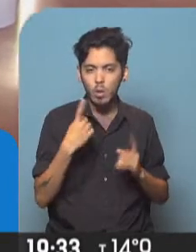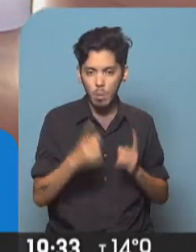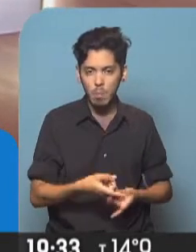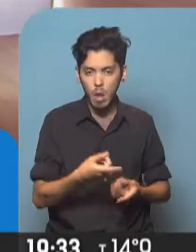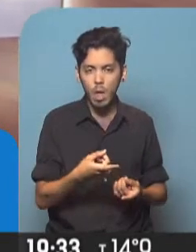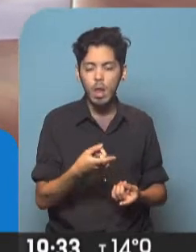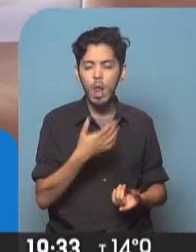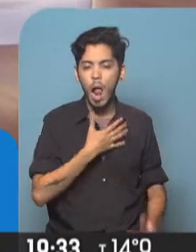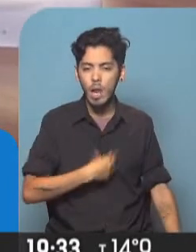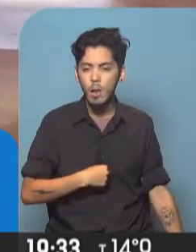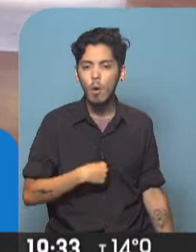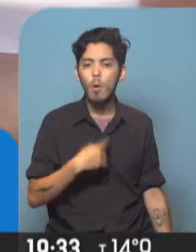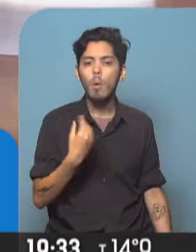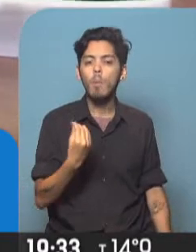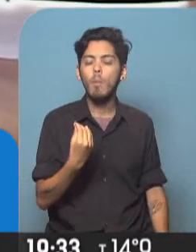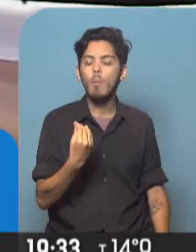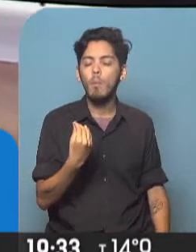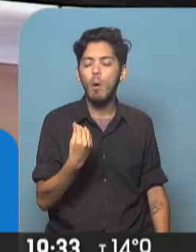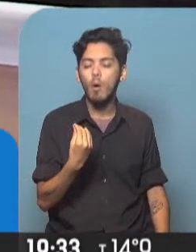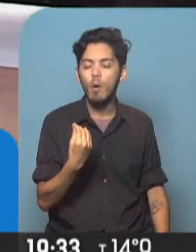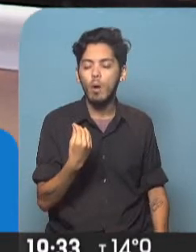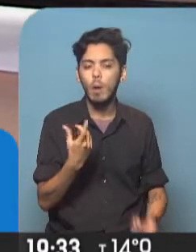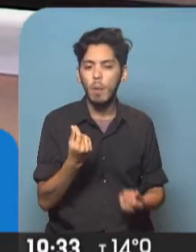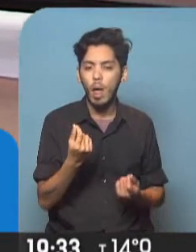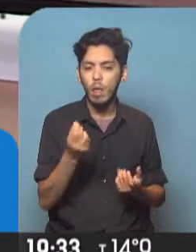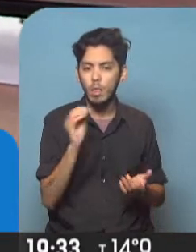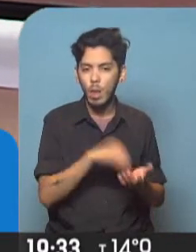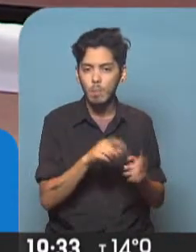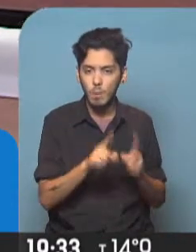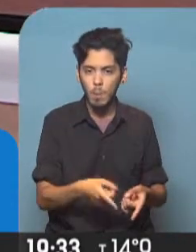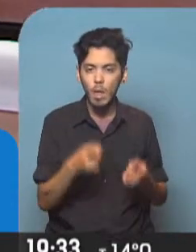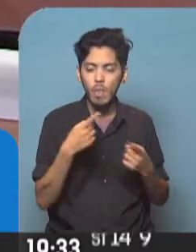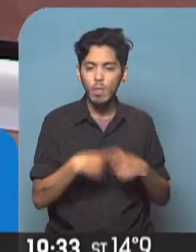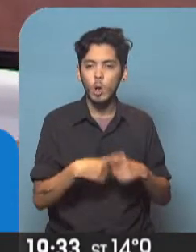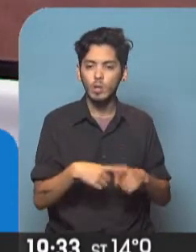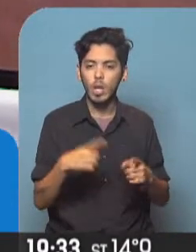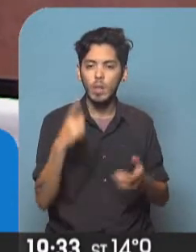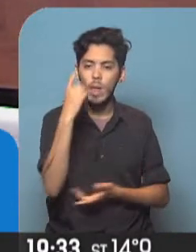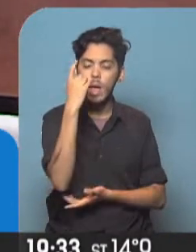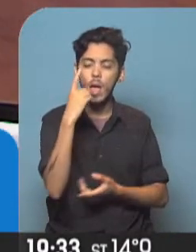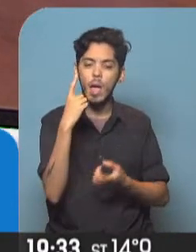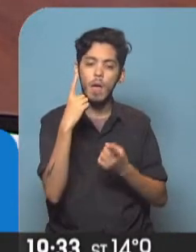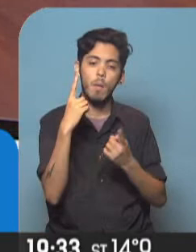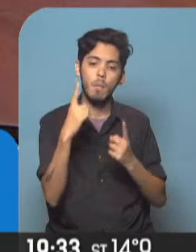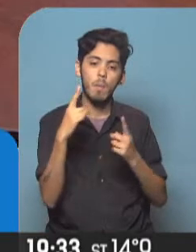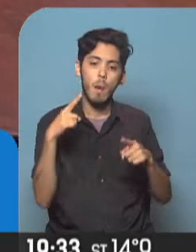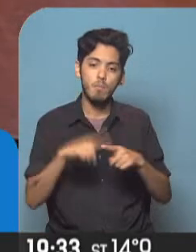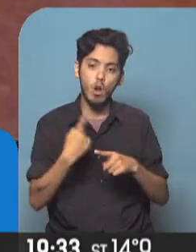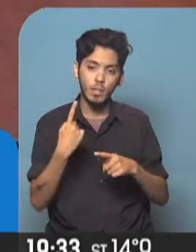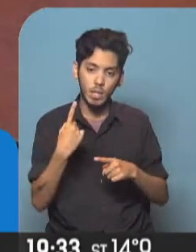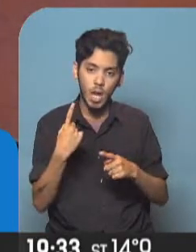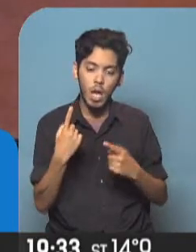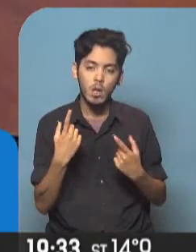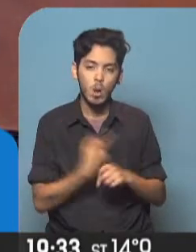financiamiento, pero también genera una discusión de políticas, eso no podemos ocultarlo,